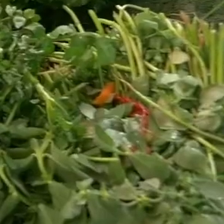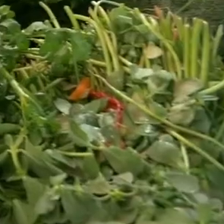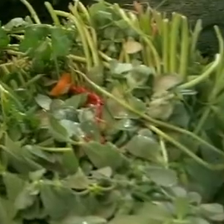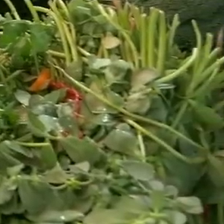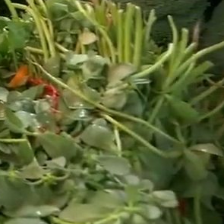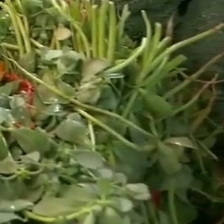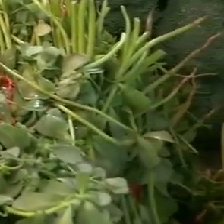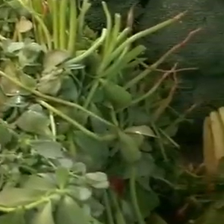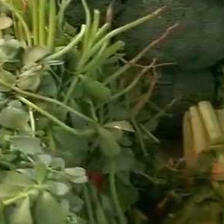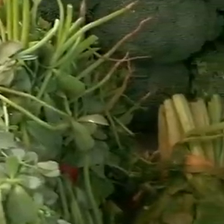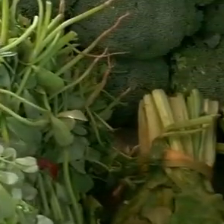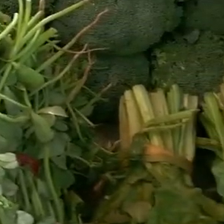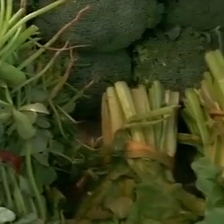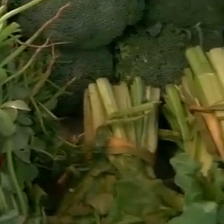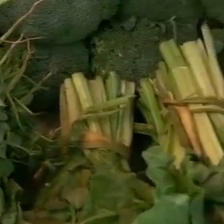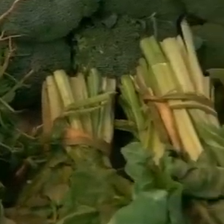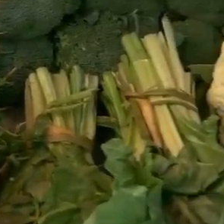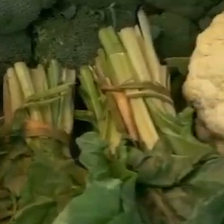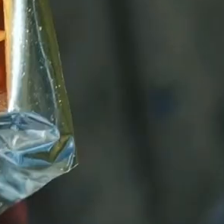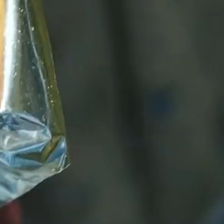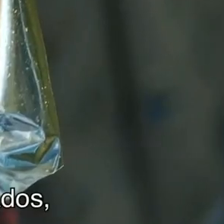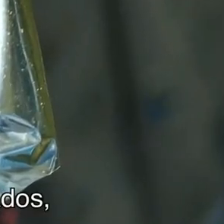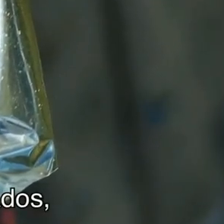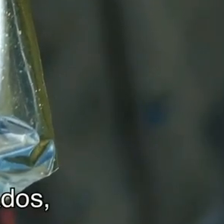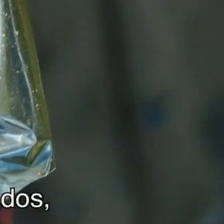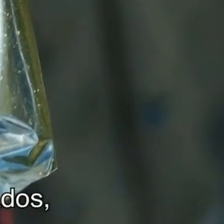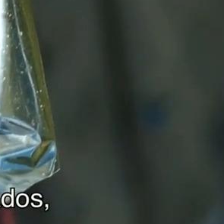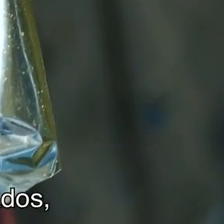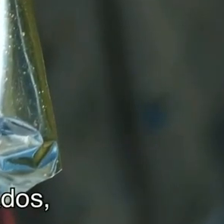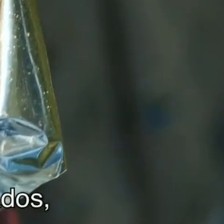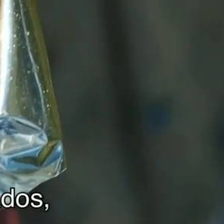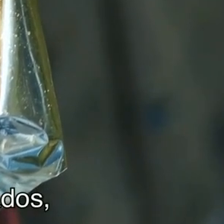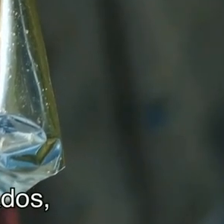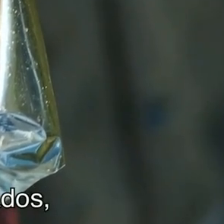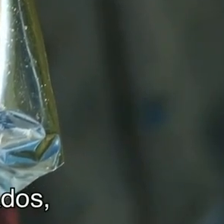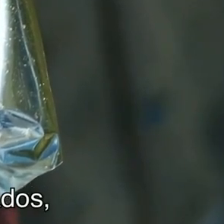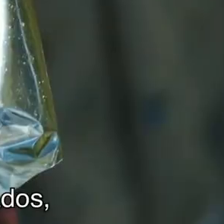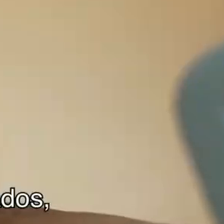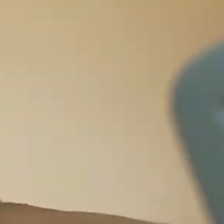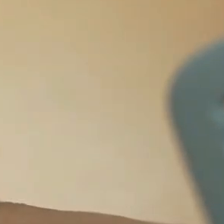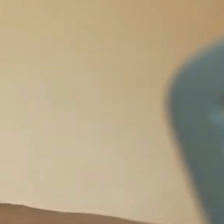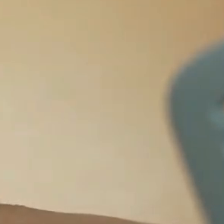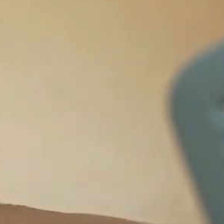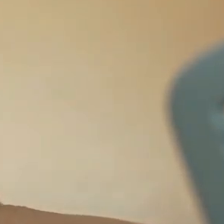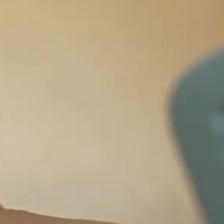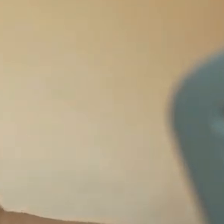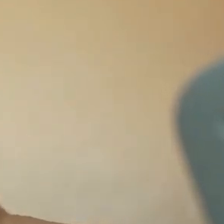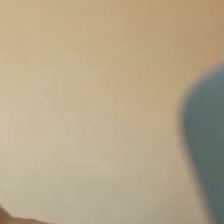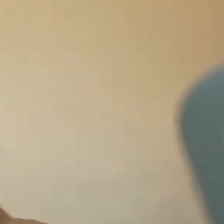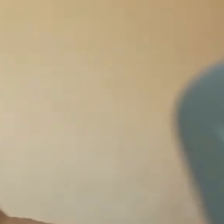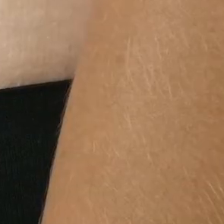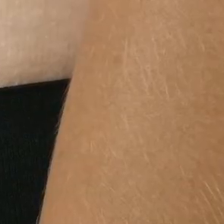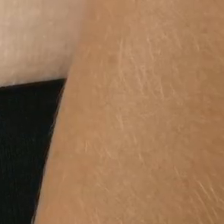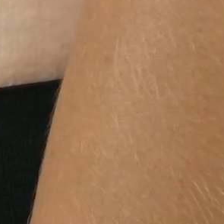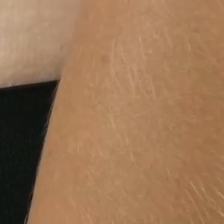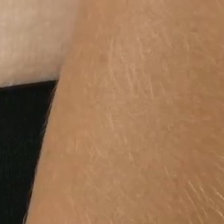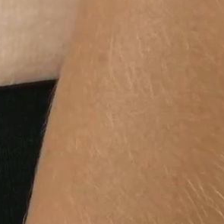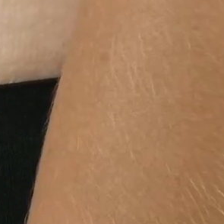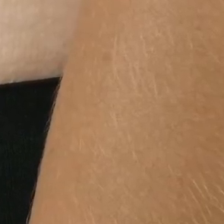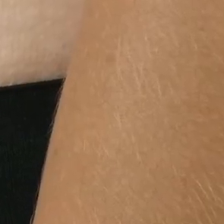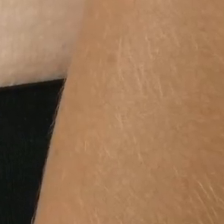desgracia, aunque la comida sana está al alcance de todos, estamos saturados de alimentos ultraprocesados que en lugar de